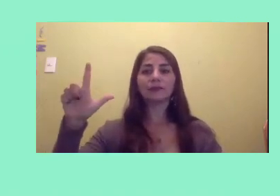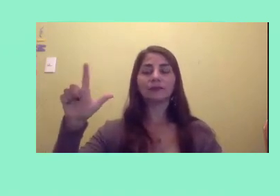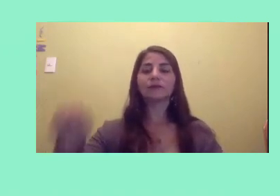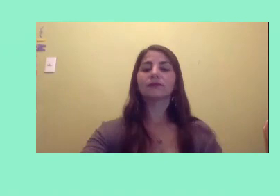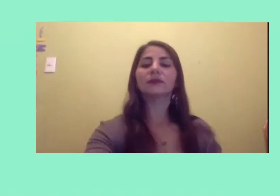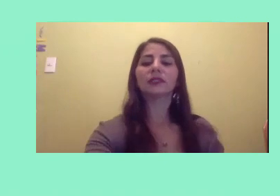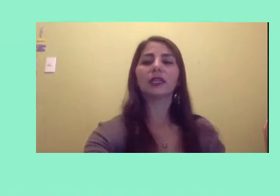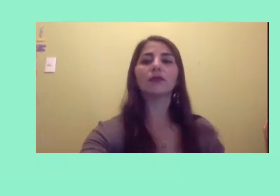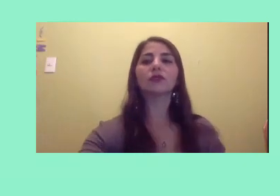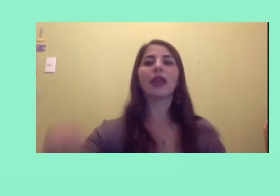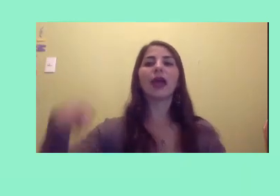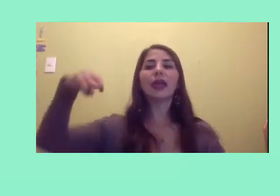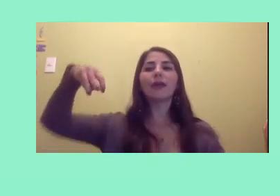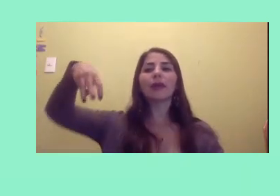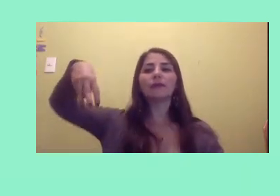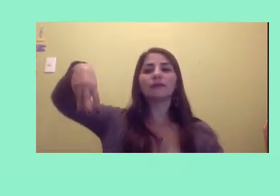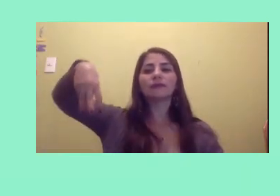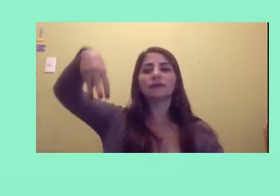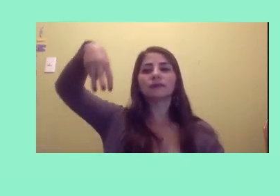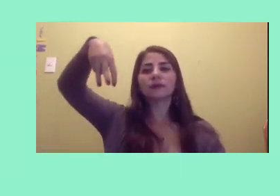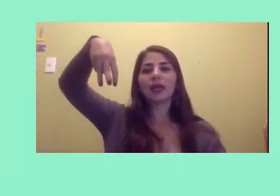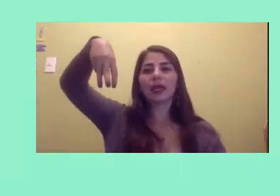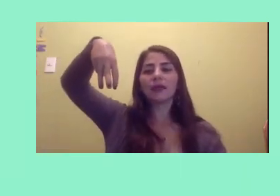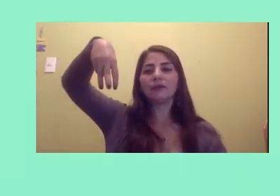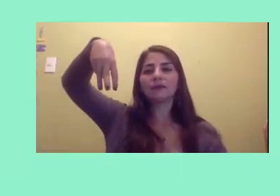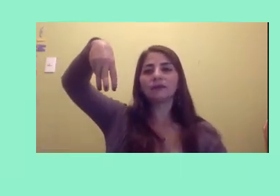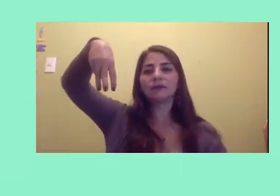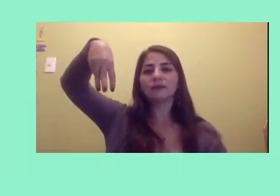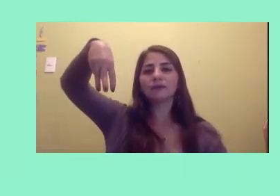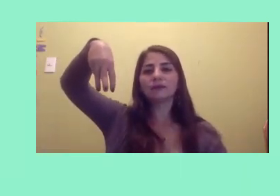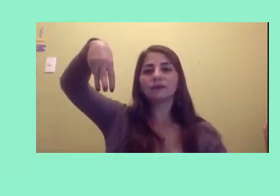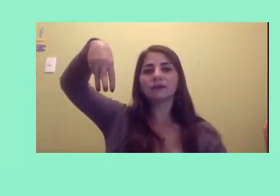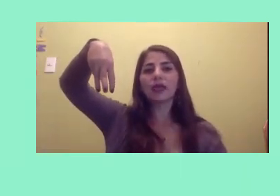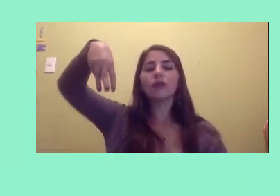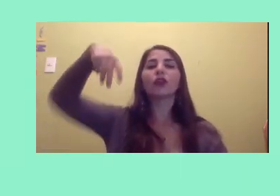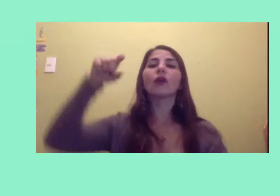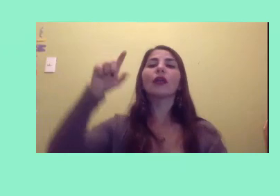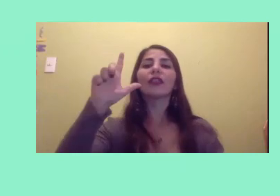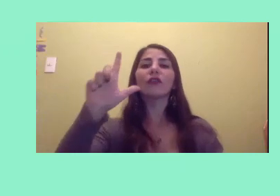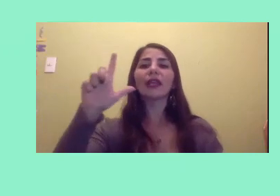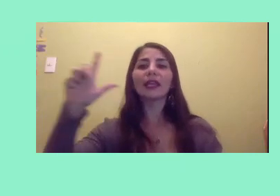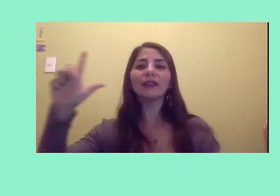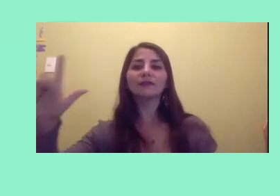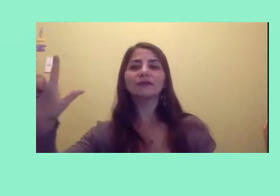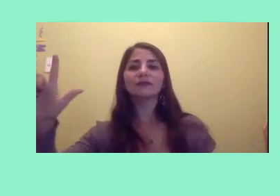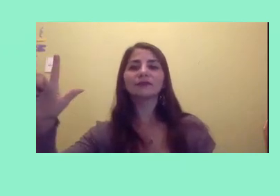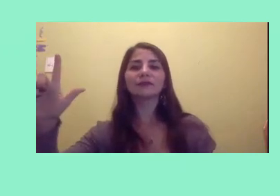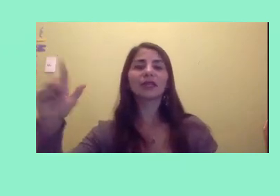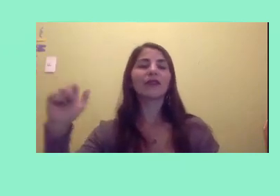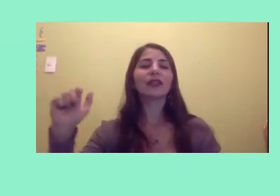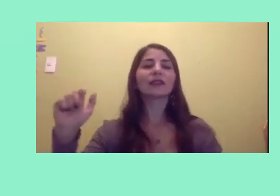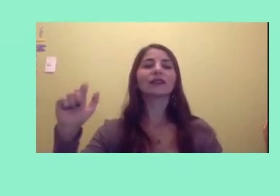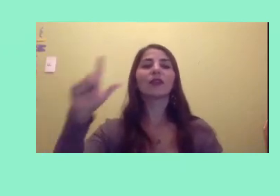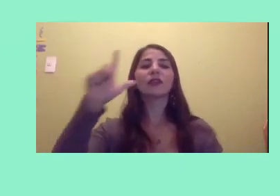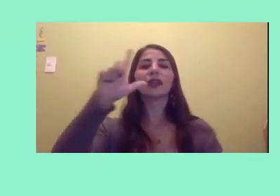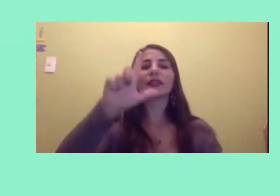L, seguimos con la M, ahí. Bueno, la doble L